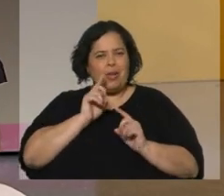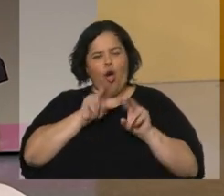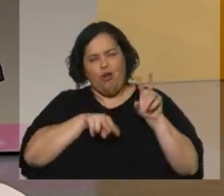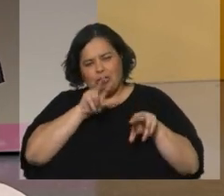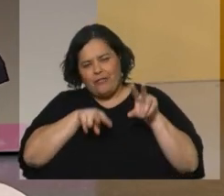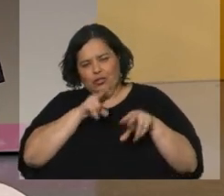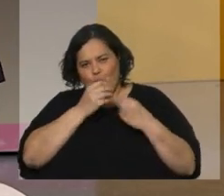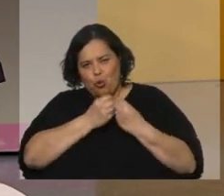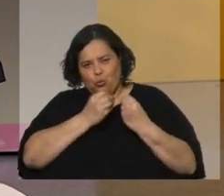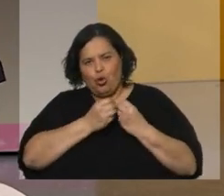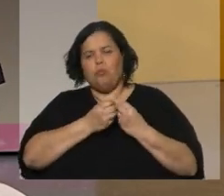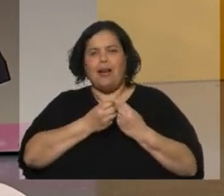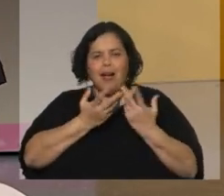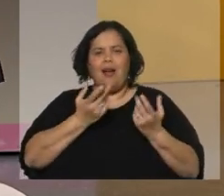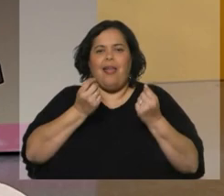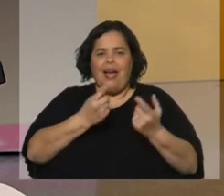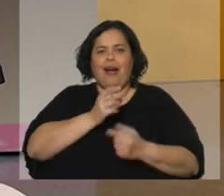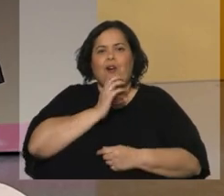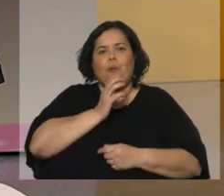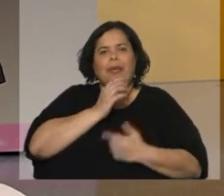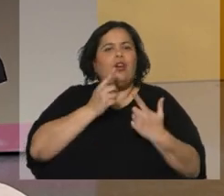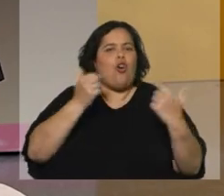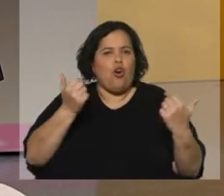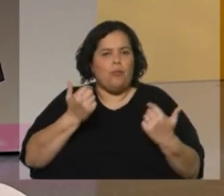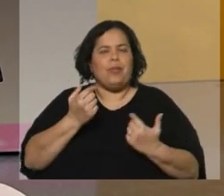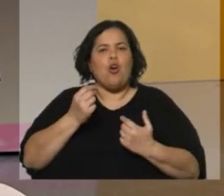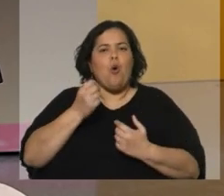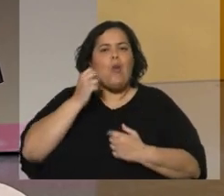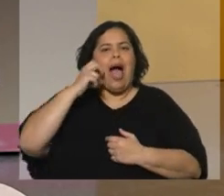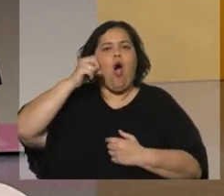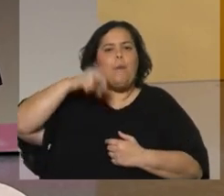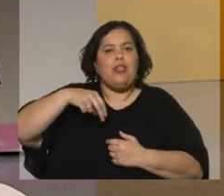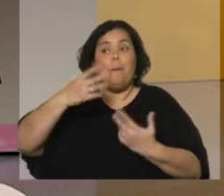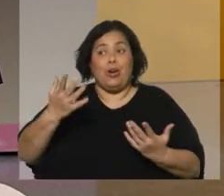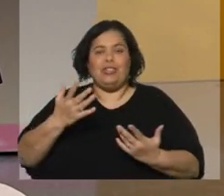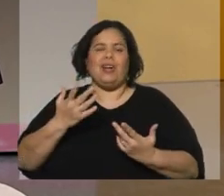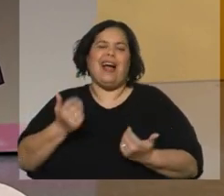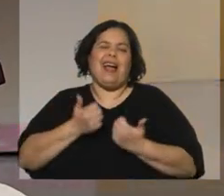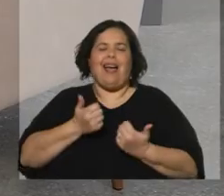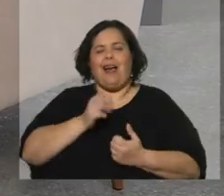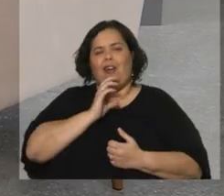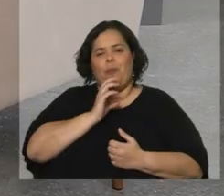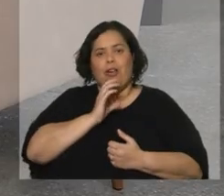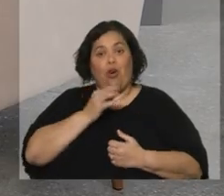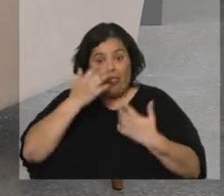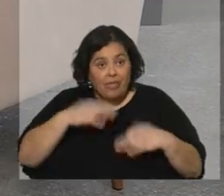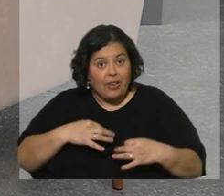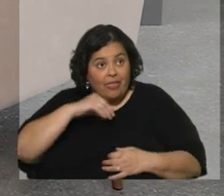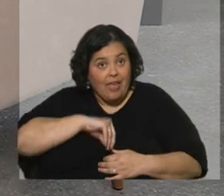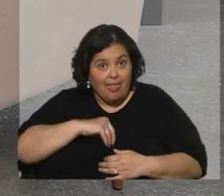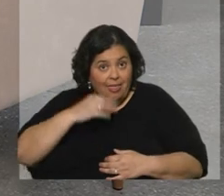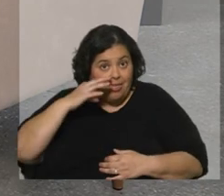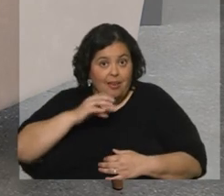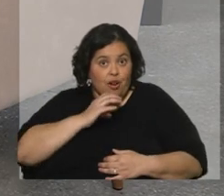y con tener una postura ante las cosas por eso es la diferencia entre hacerse gracioso y serlo Y no es que yo me